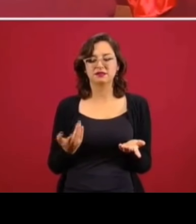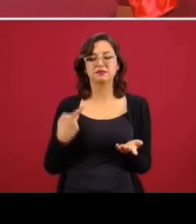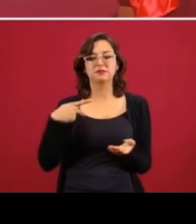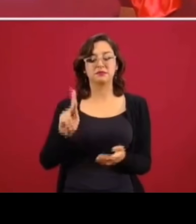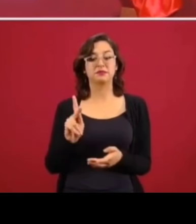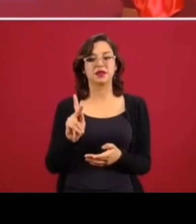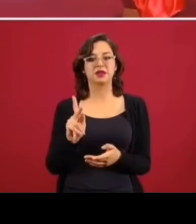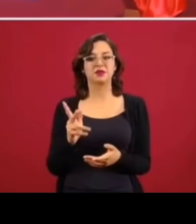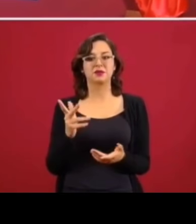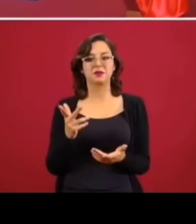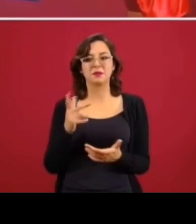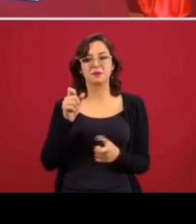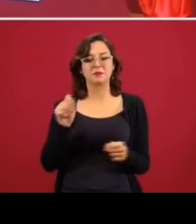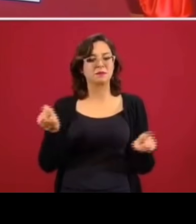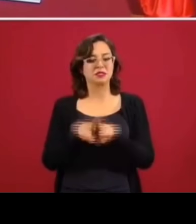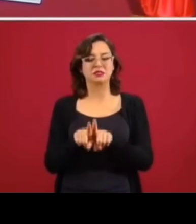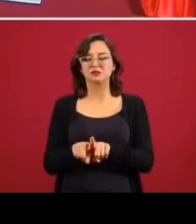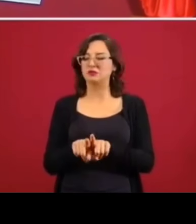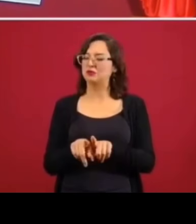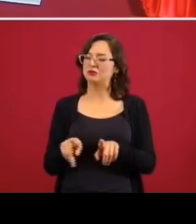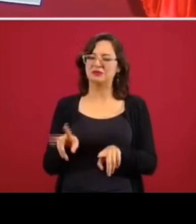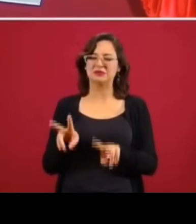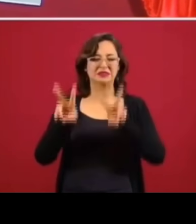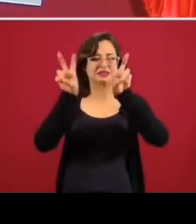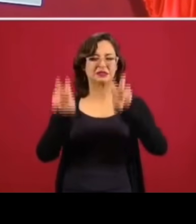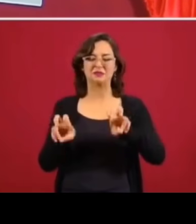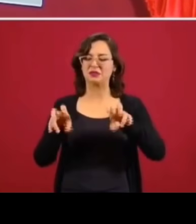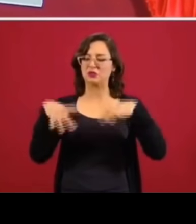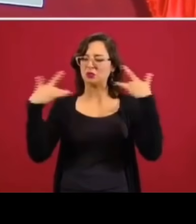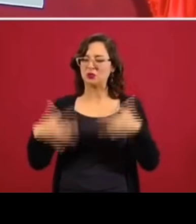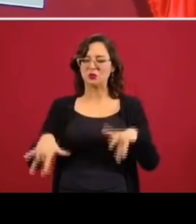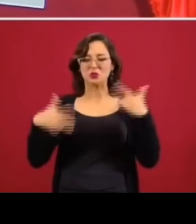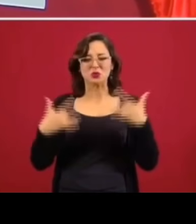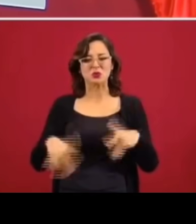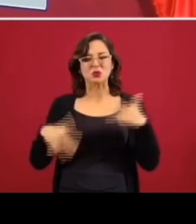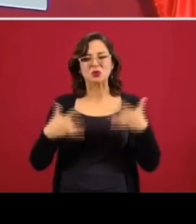de la intimidad, dolorosísimo. Quienes hemos